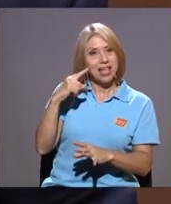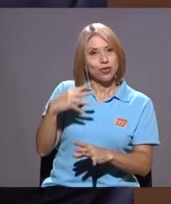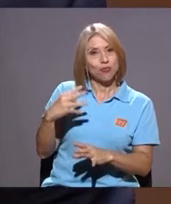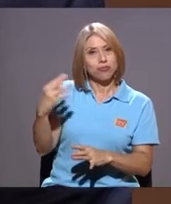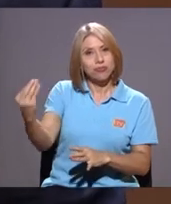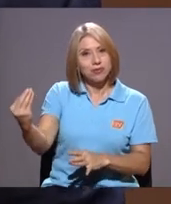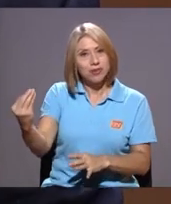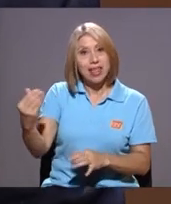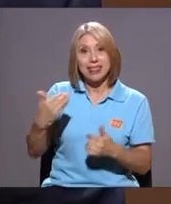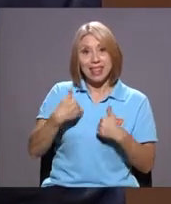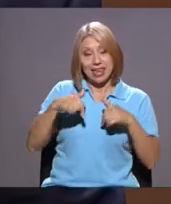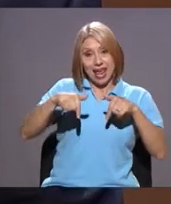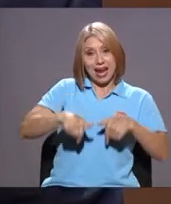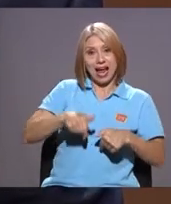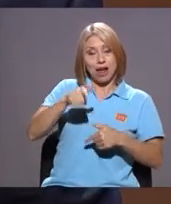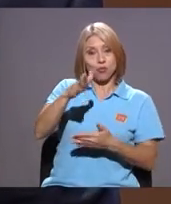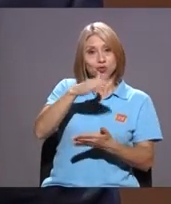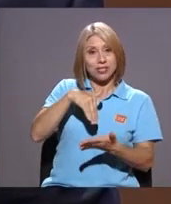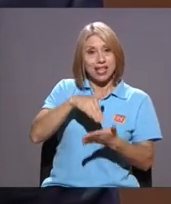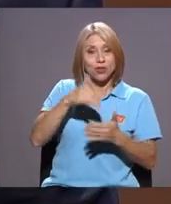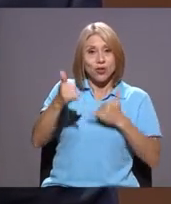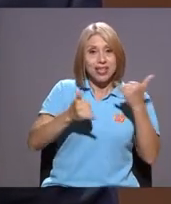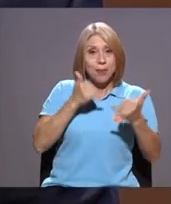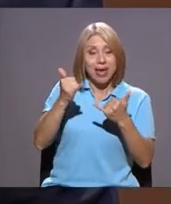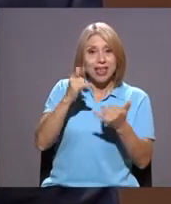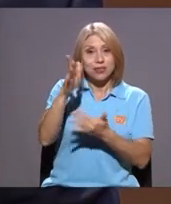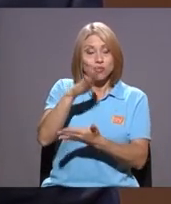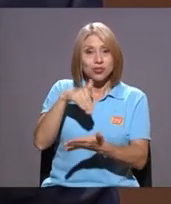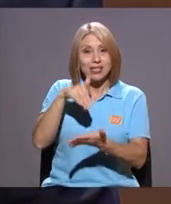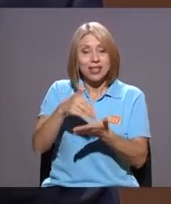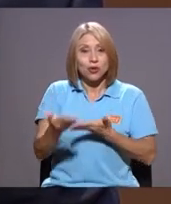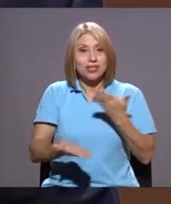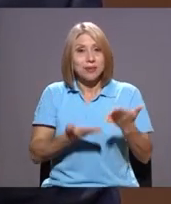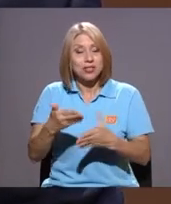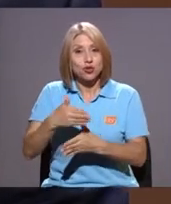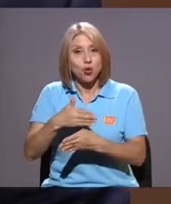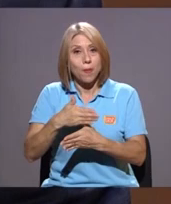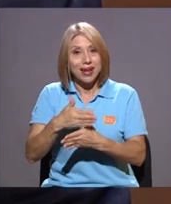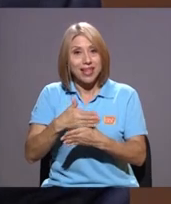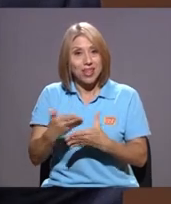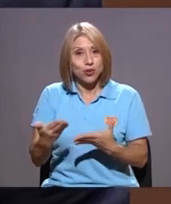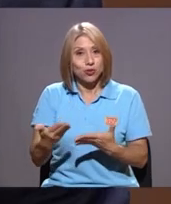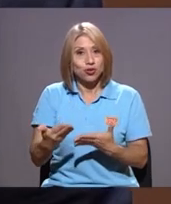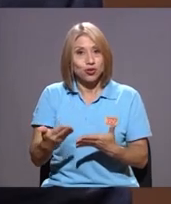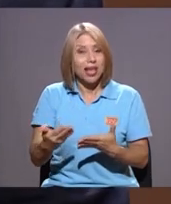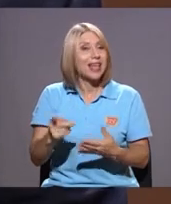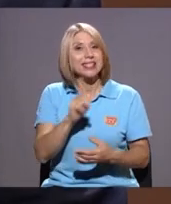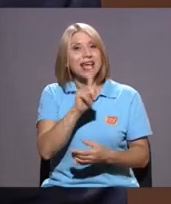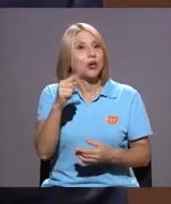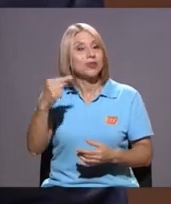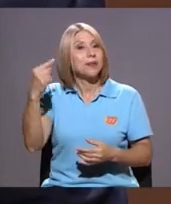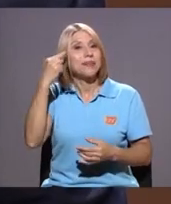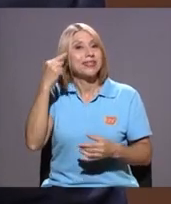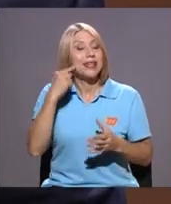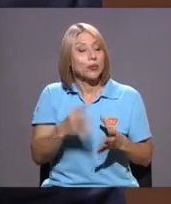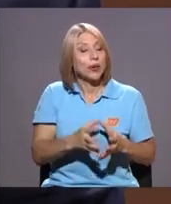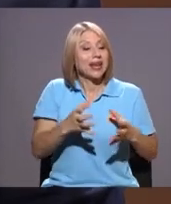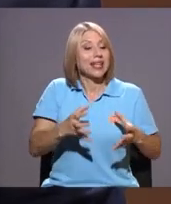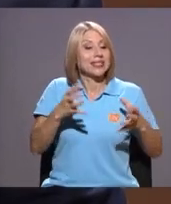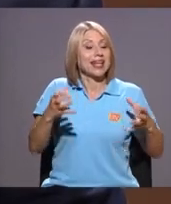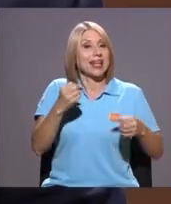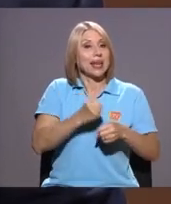centro de llamadas centro de servicios compartidos de hacer crecer el empleo en costa rica